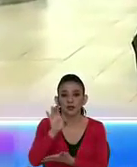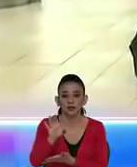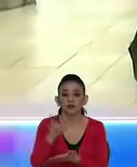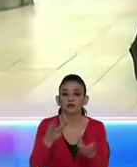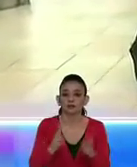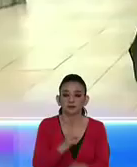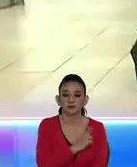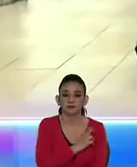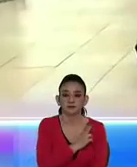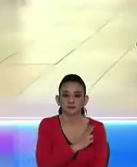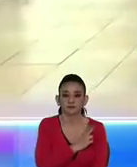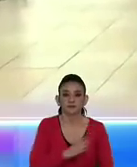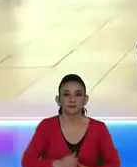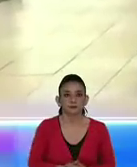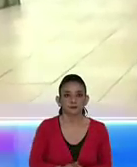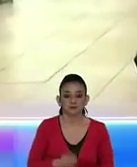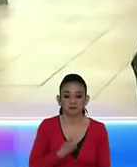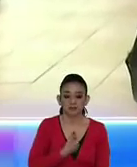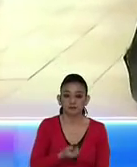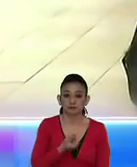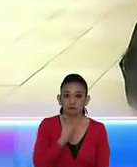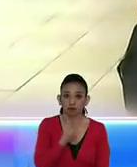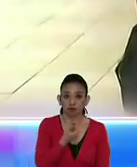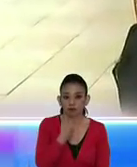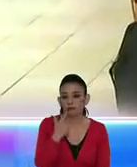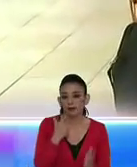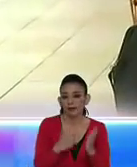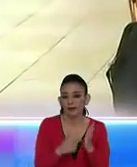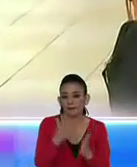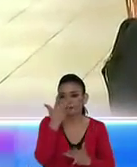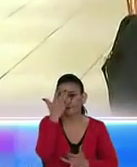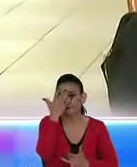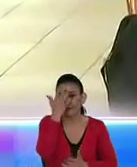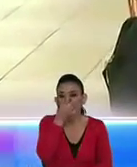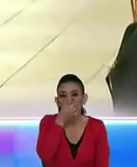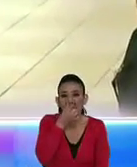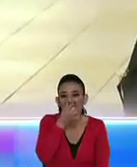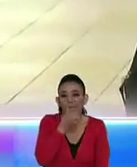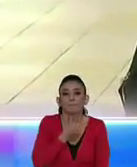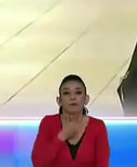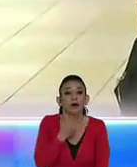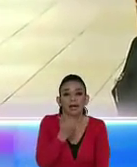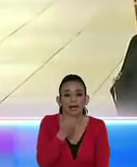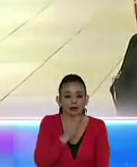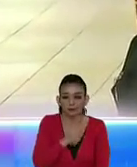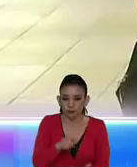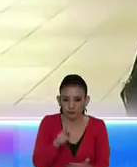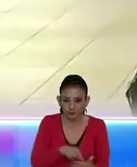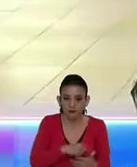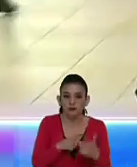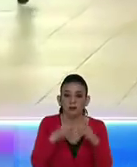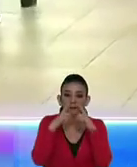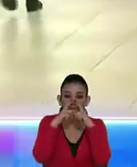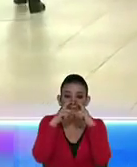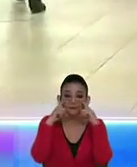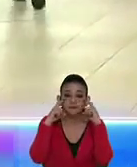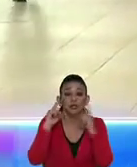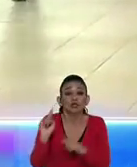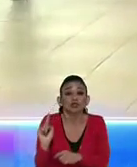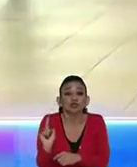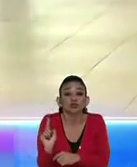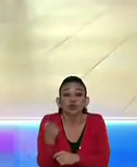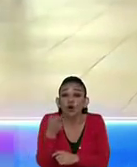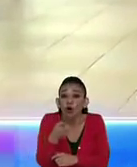universidades. No automedicarse en el caso de que usted presente síntomas gripales. Utilizar la mascarilla únicamente si es que usted